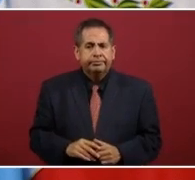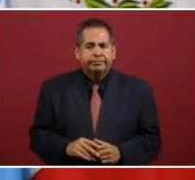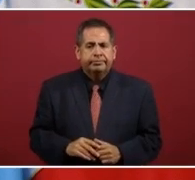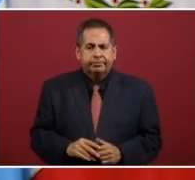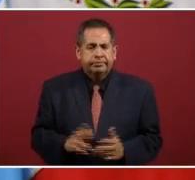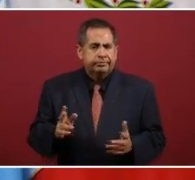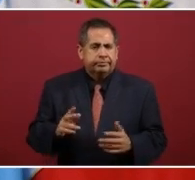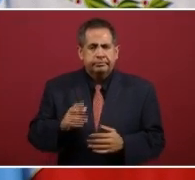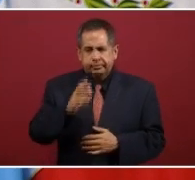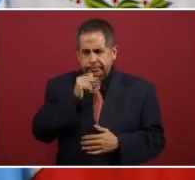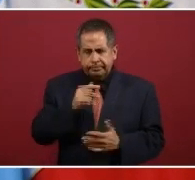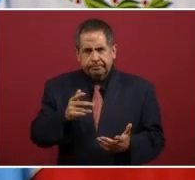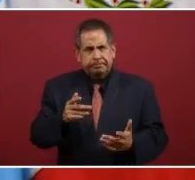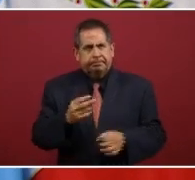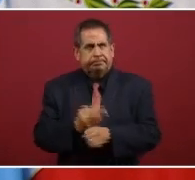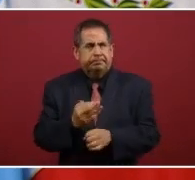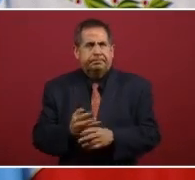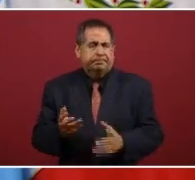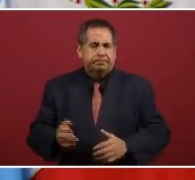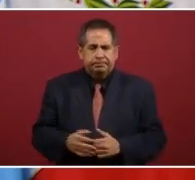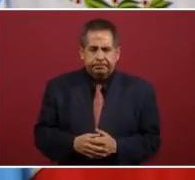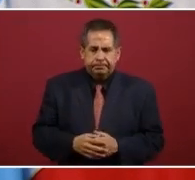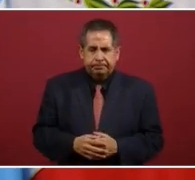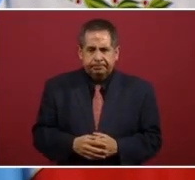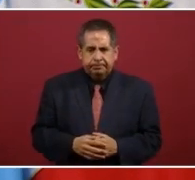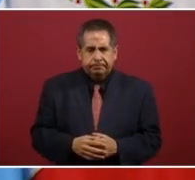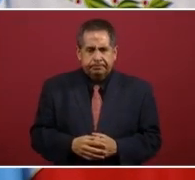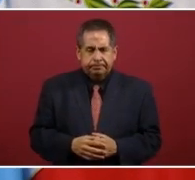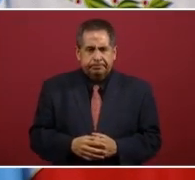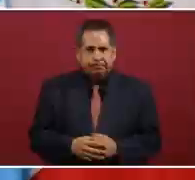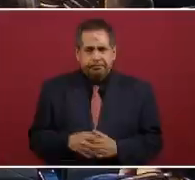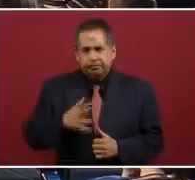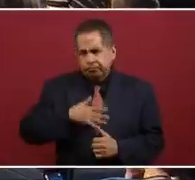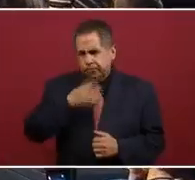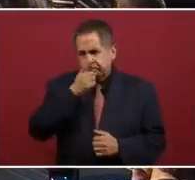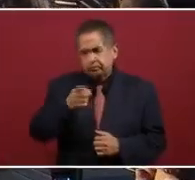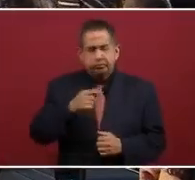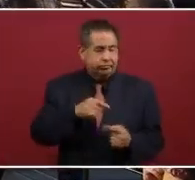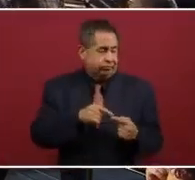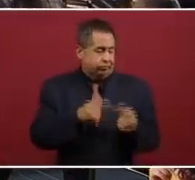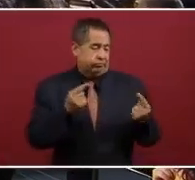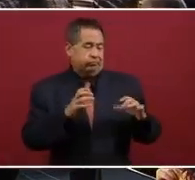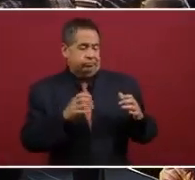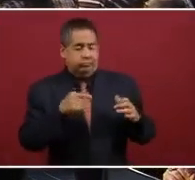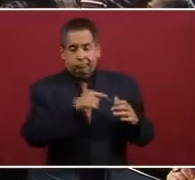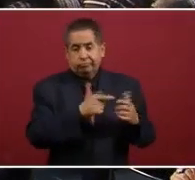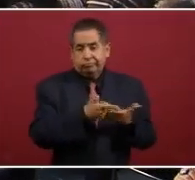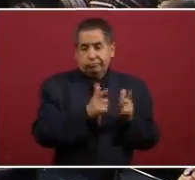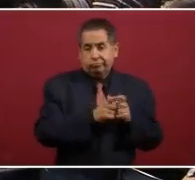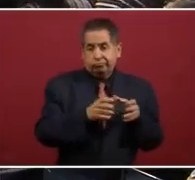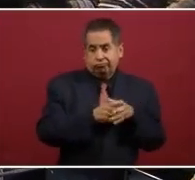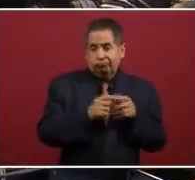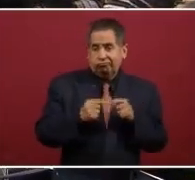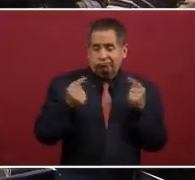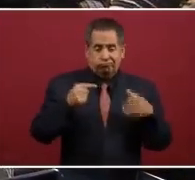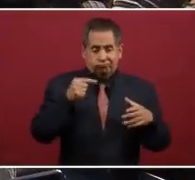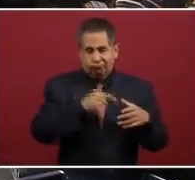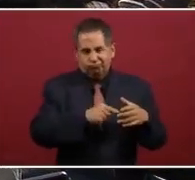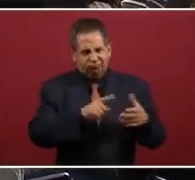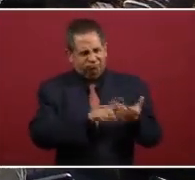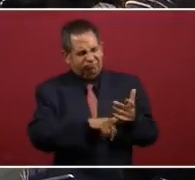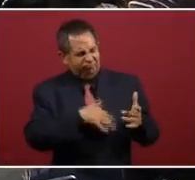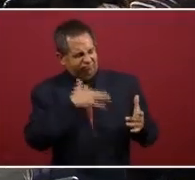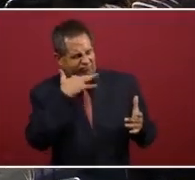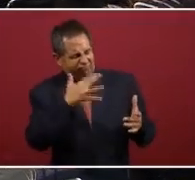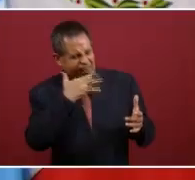No puedo dejar de decir que nuestros adversarios, los conservadores,